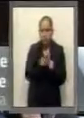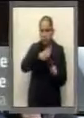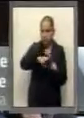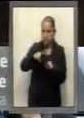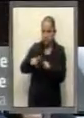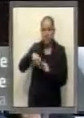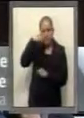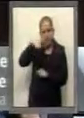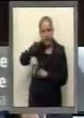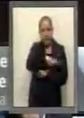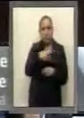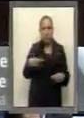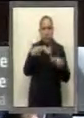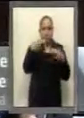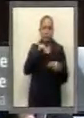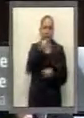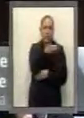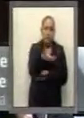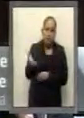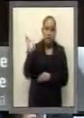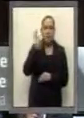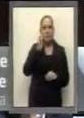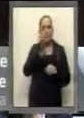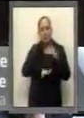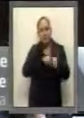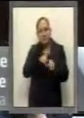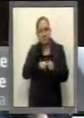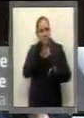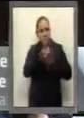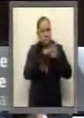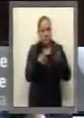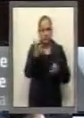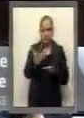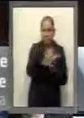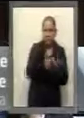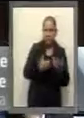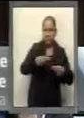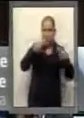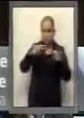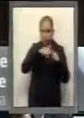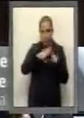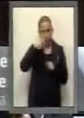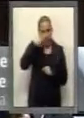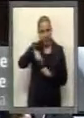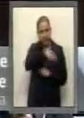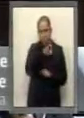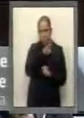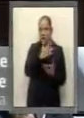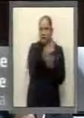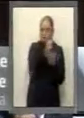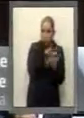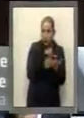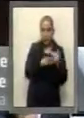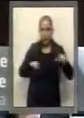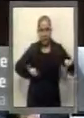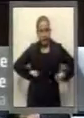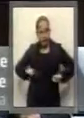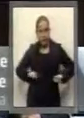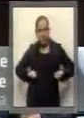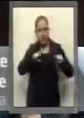primera, precisamente en la planeación, programación y acción de las políticas que se